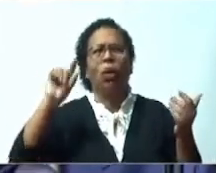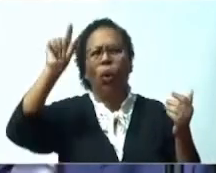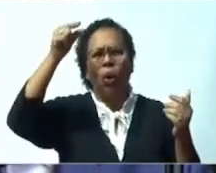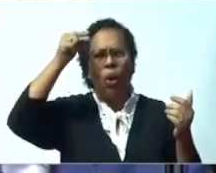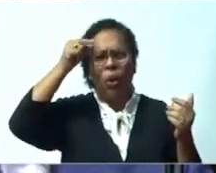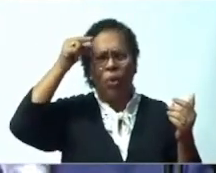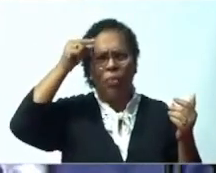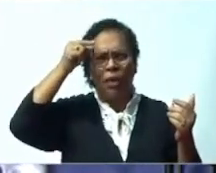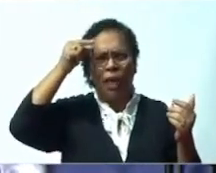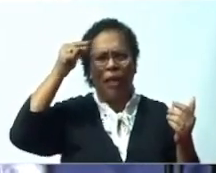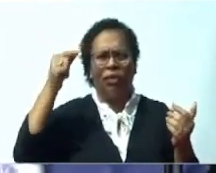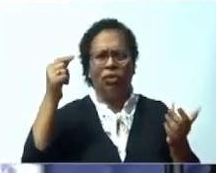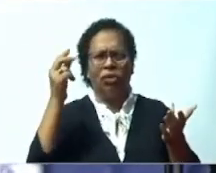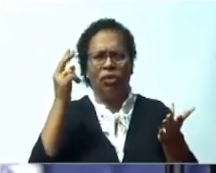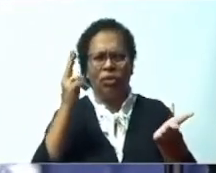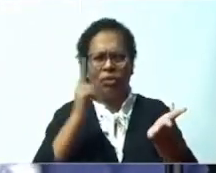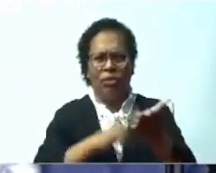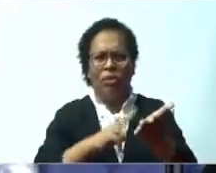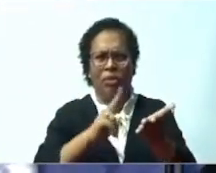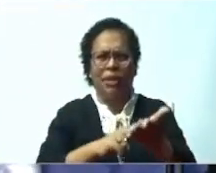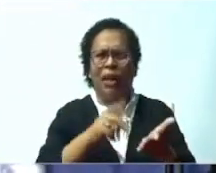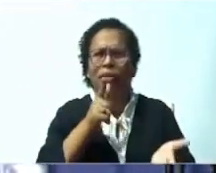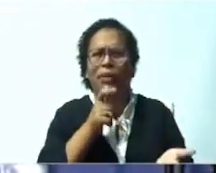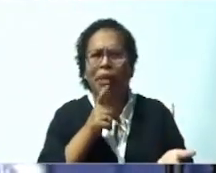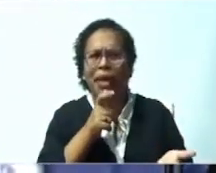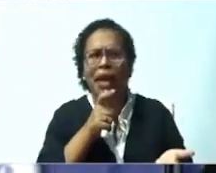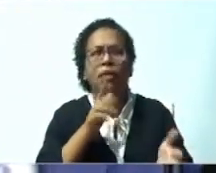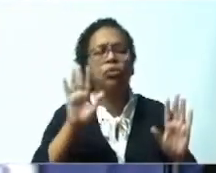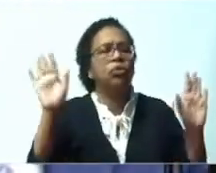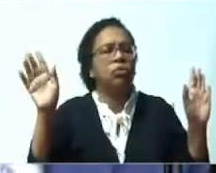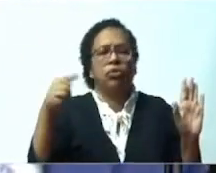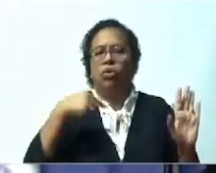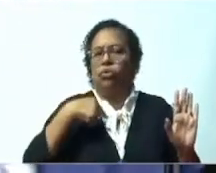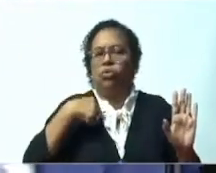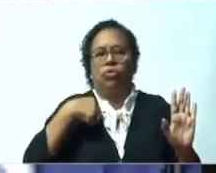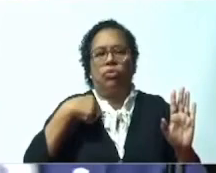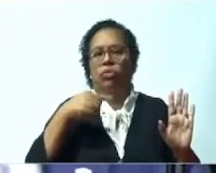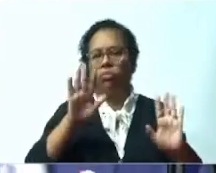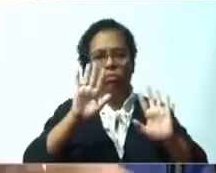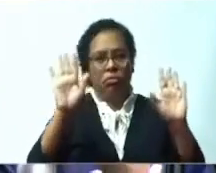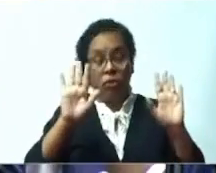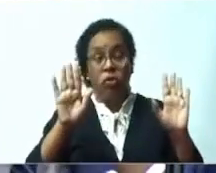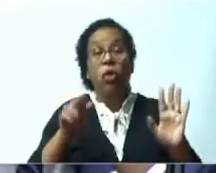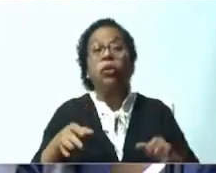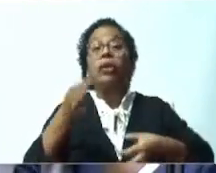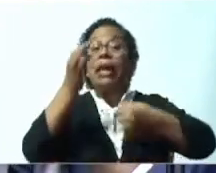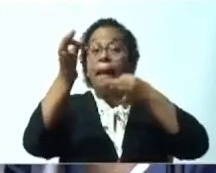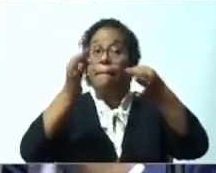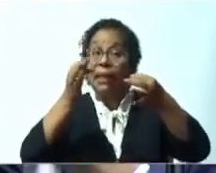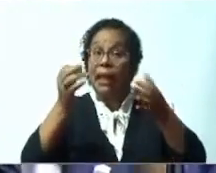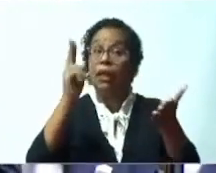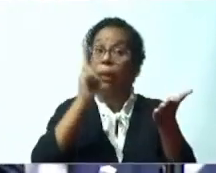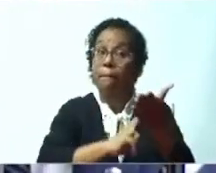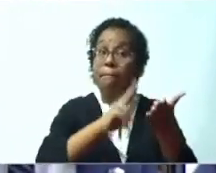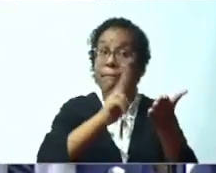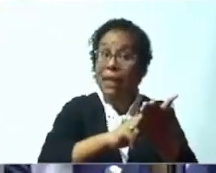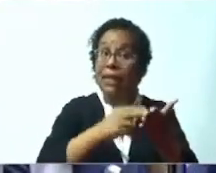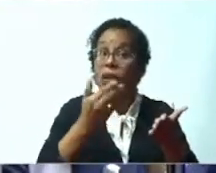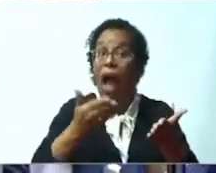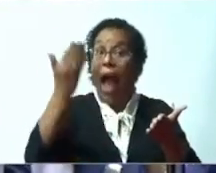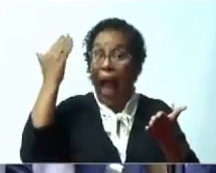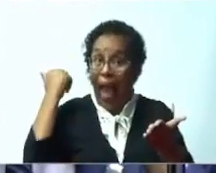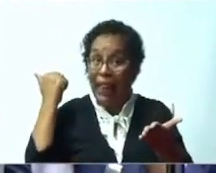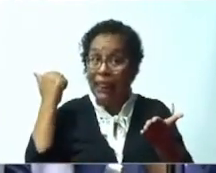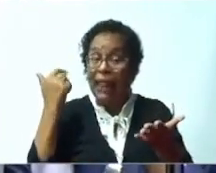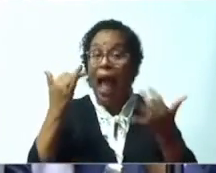hablando del contrato anterior, no de quién lo hizo, ni qué bondades tiene, y por qué no se cobró un canon. Yo